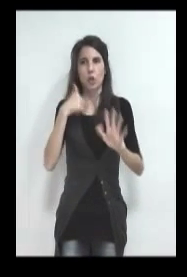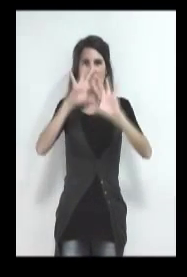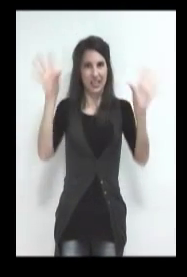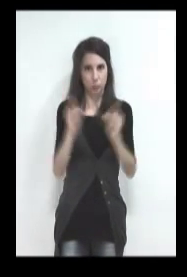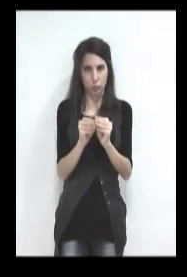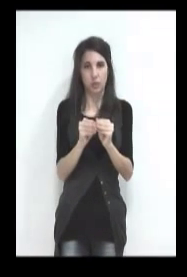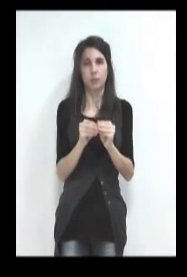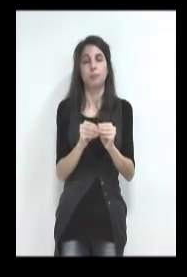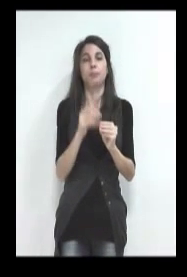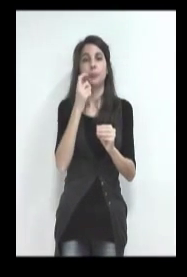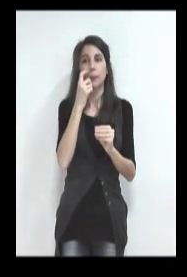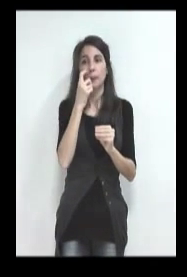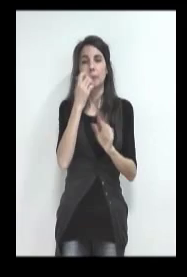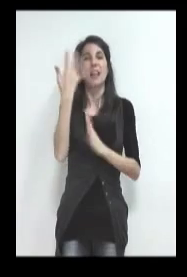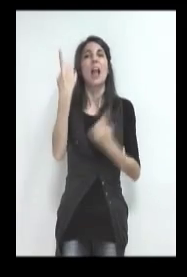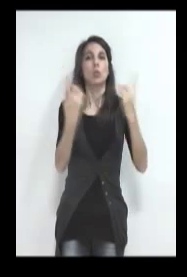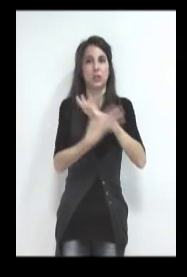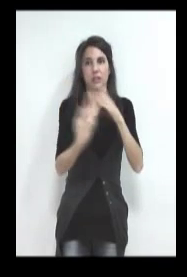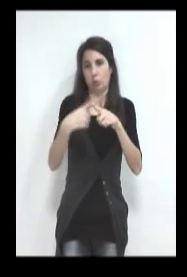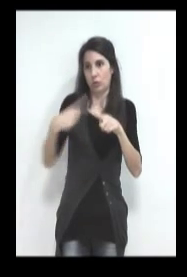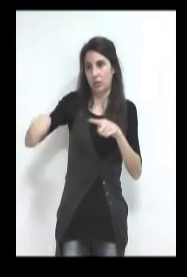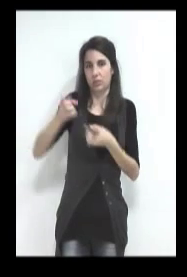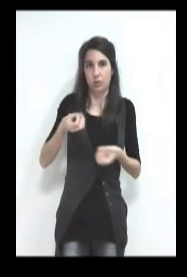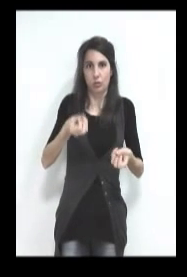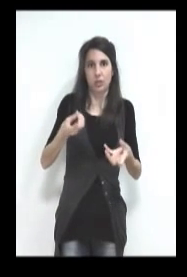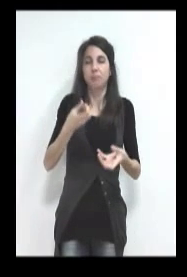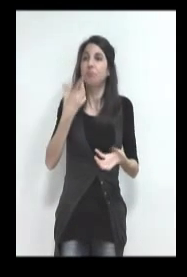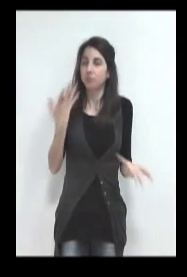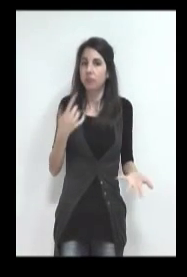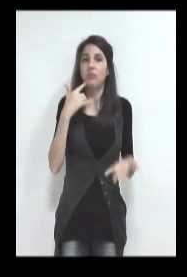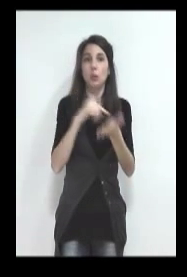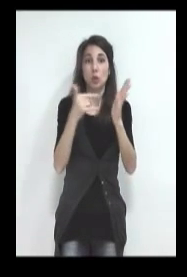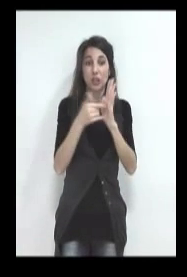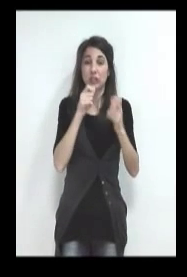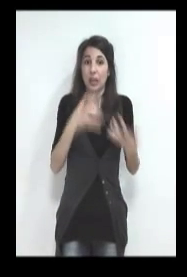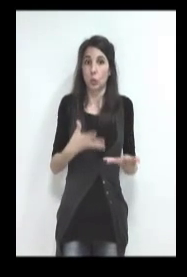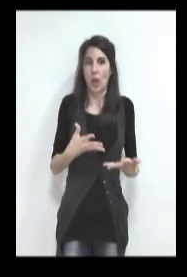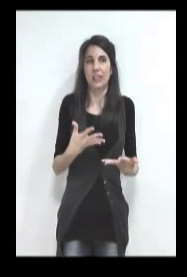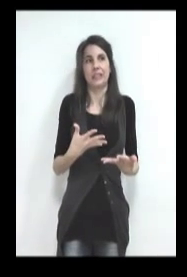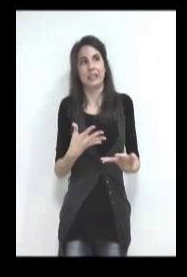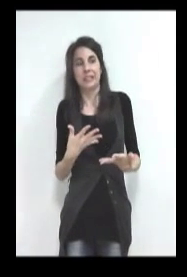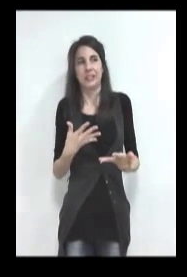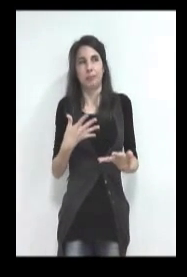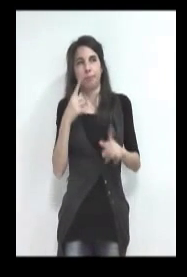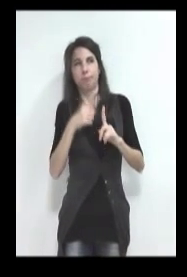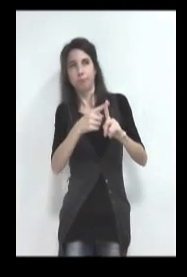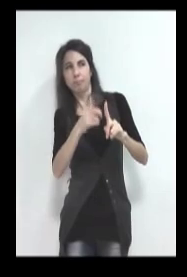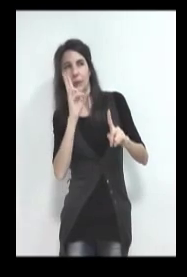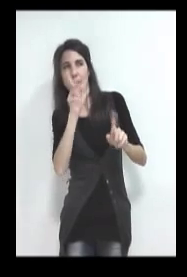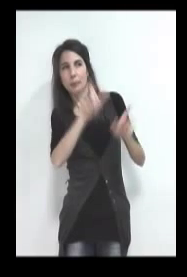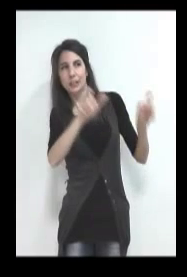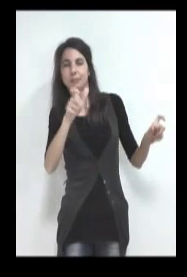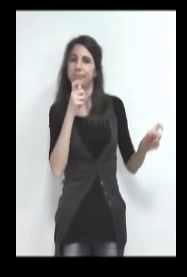extraerán posteriormente, pero hemos comentado que en los proyectos actuales se contempla muy poco a las personas, son proyectos parciales, sin